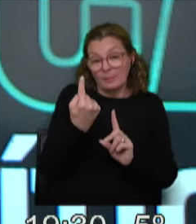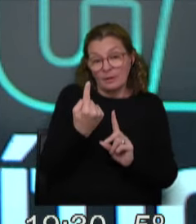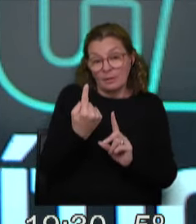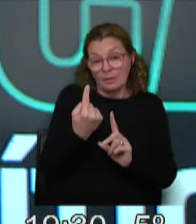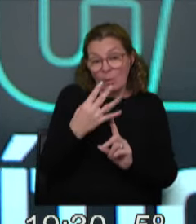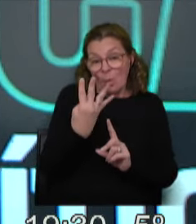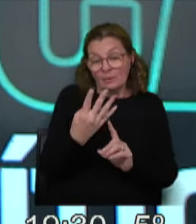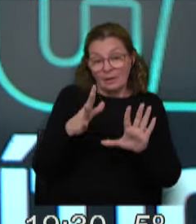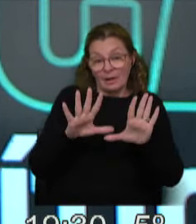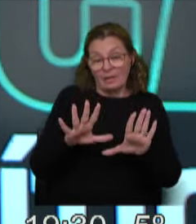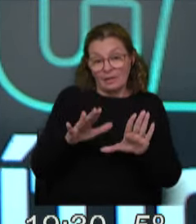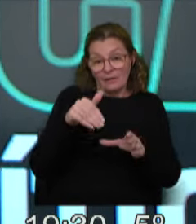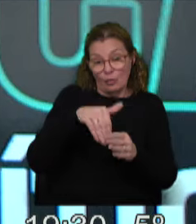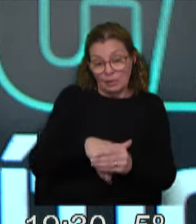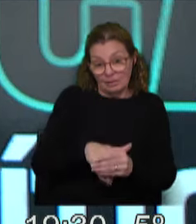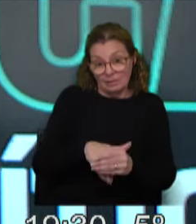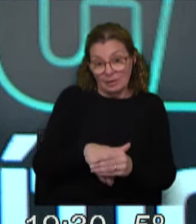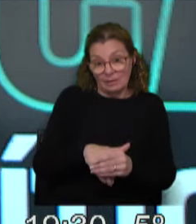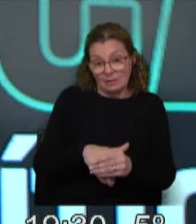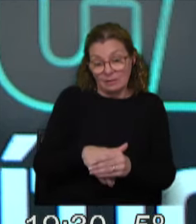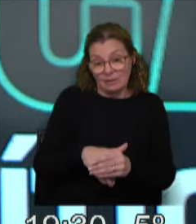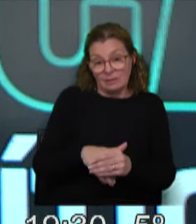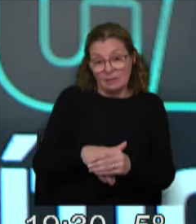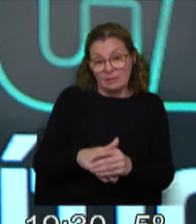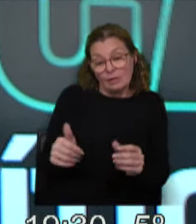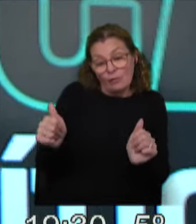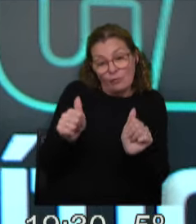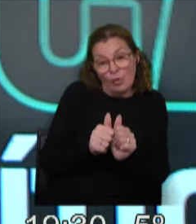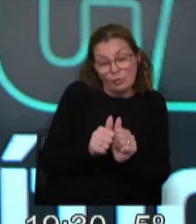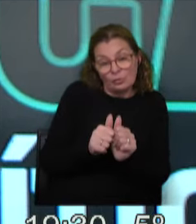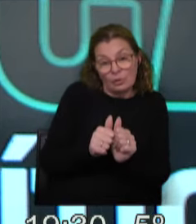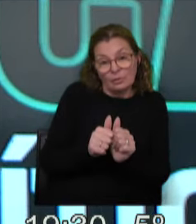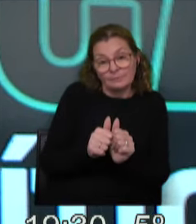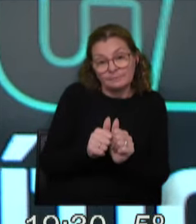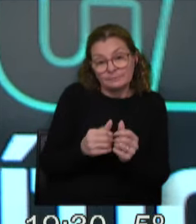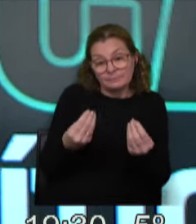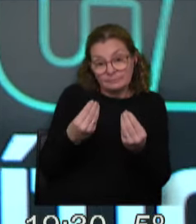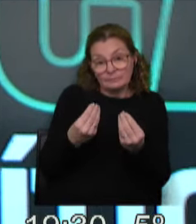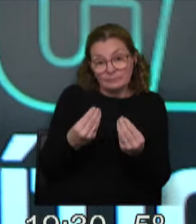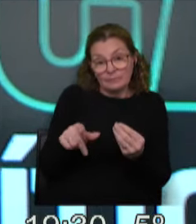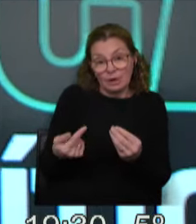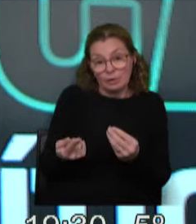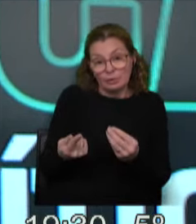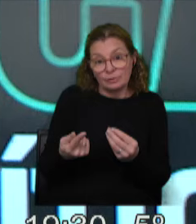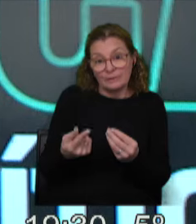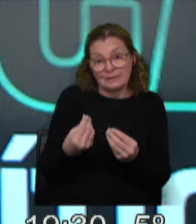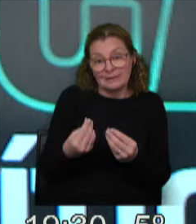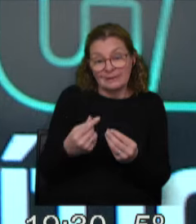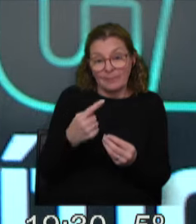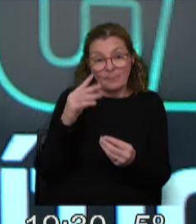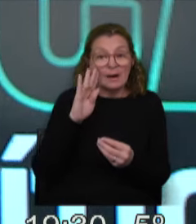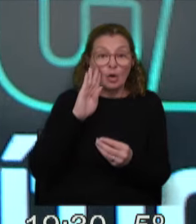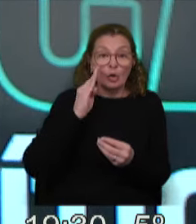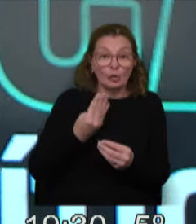cuatro de cada 10 votantes de las internas la fórmula dos tercios del total de votantes de las internas Bueno qué pasa con el otro tercio primero en términos de